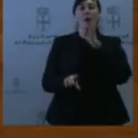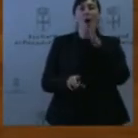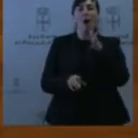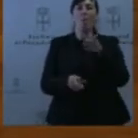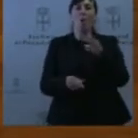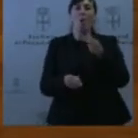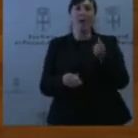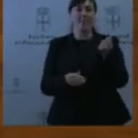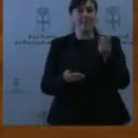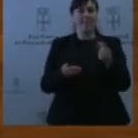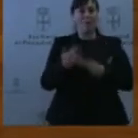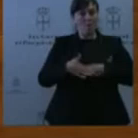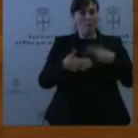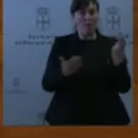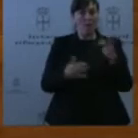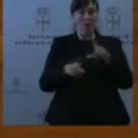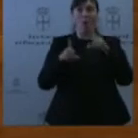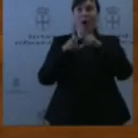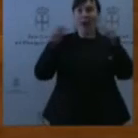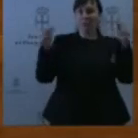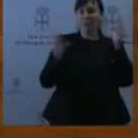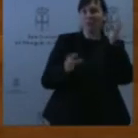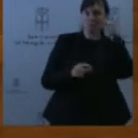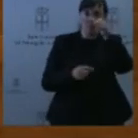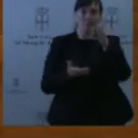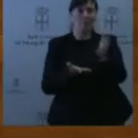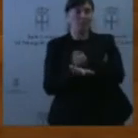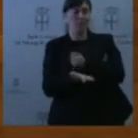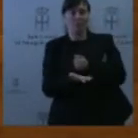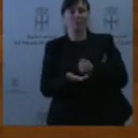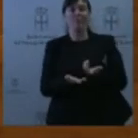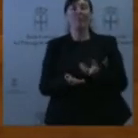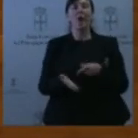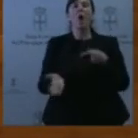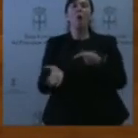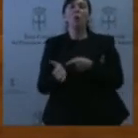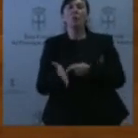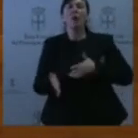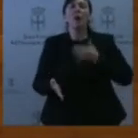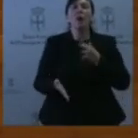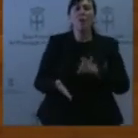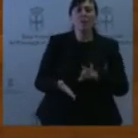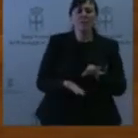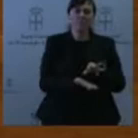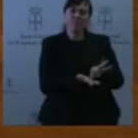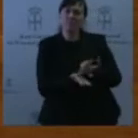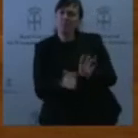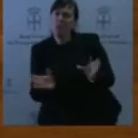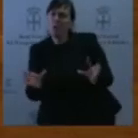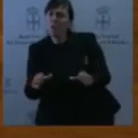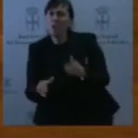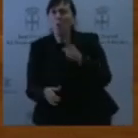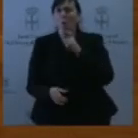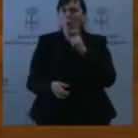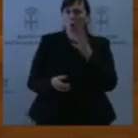asturianas. ¿Cómo se puede justificar semejante despido colectivo si las expectativas de facturación previstas para este